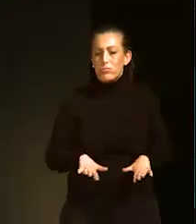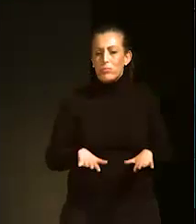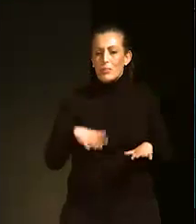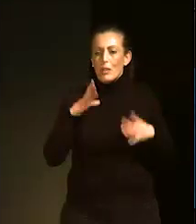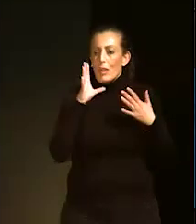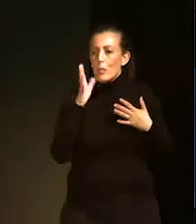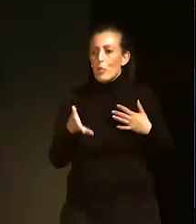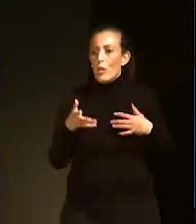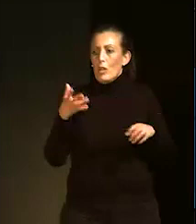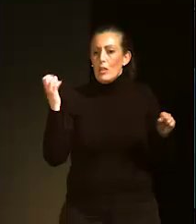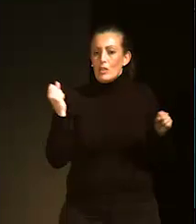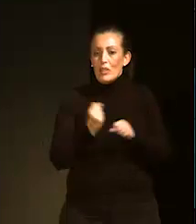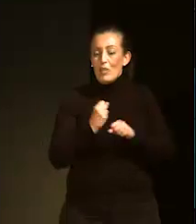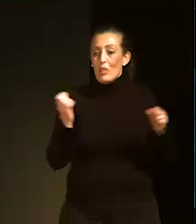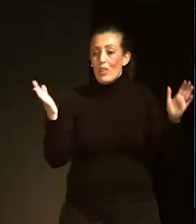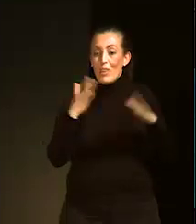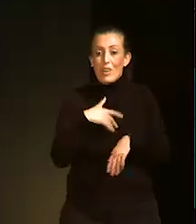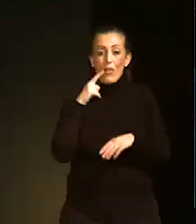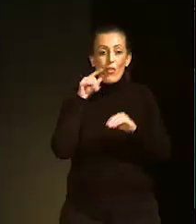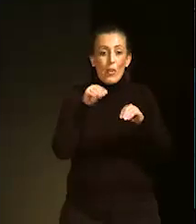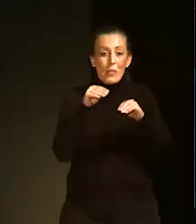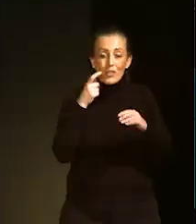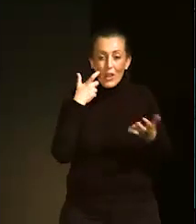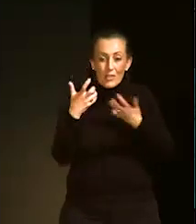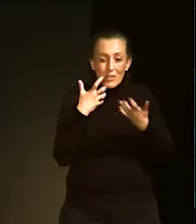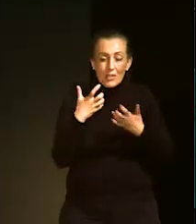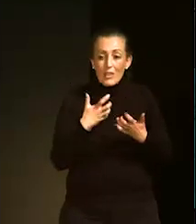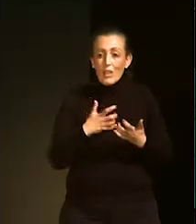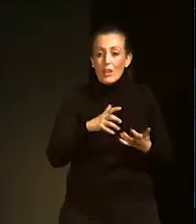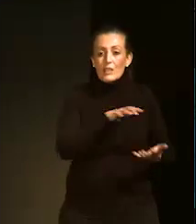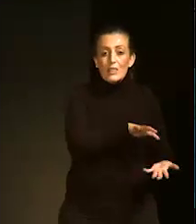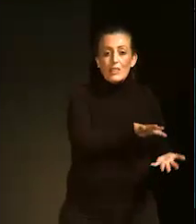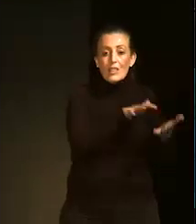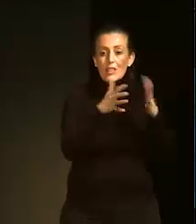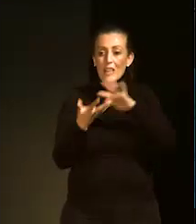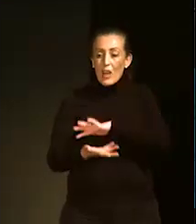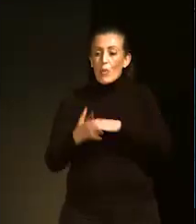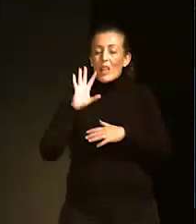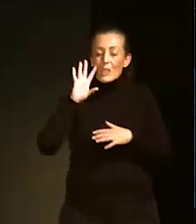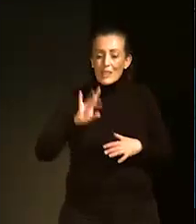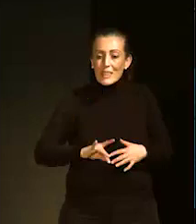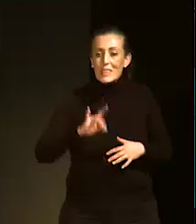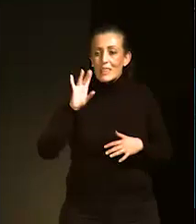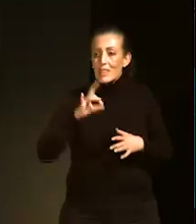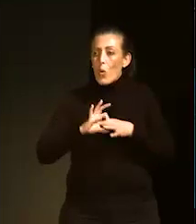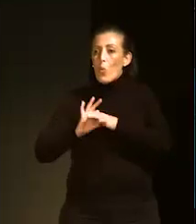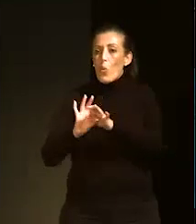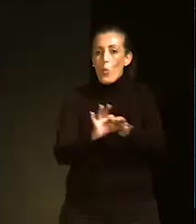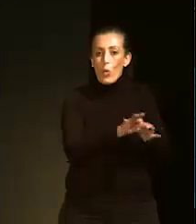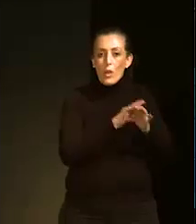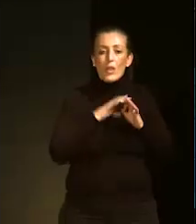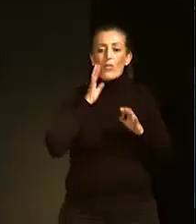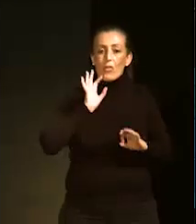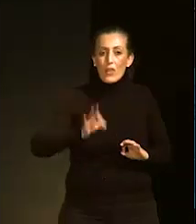trabajo y la formación artística ha transformado sí sí sí ha incluido por